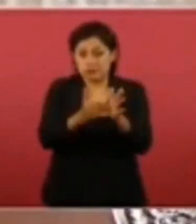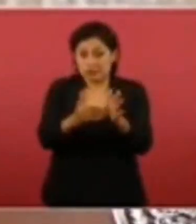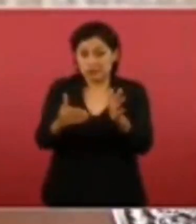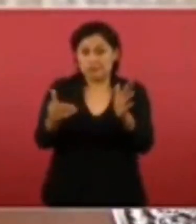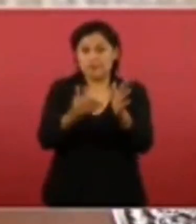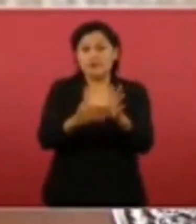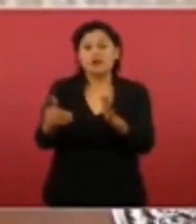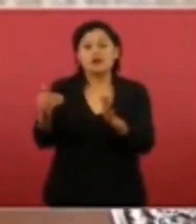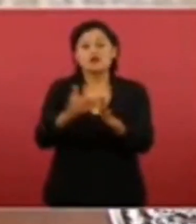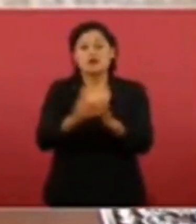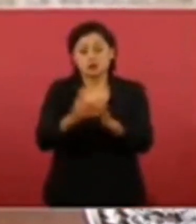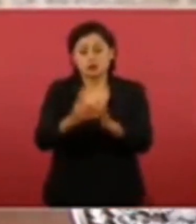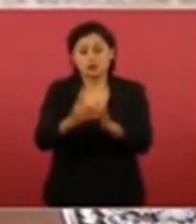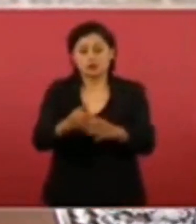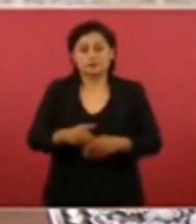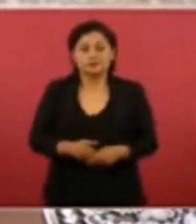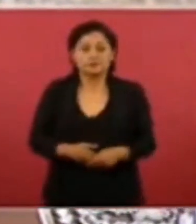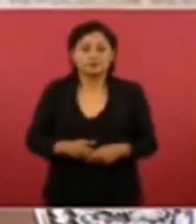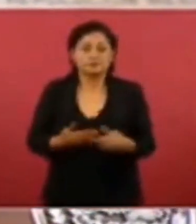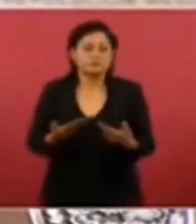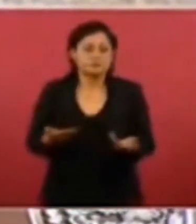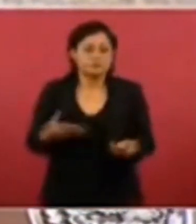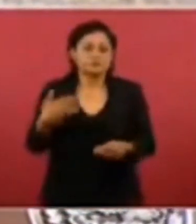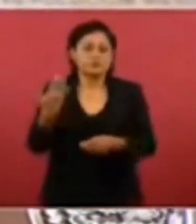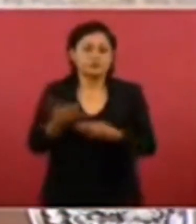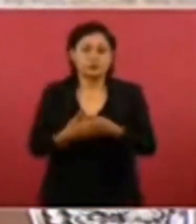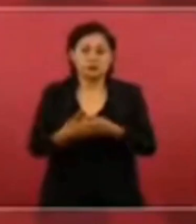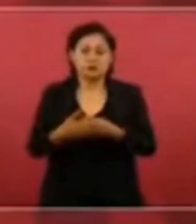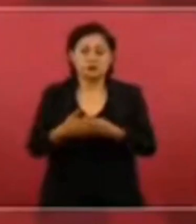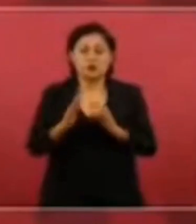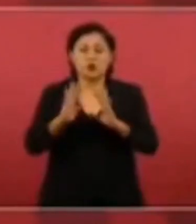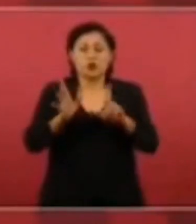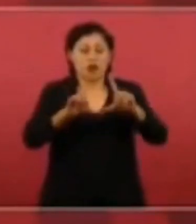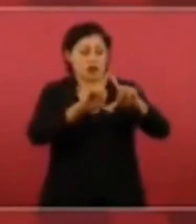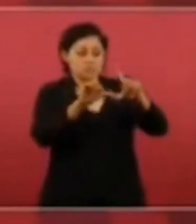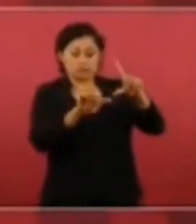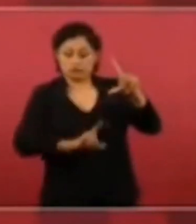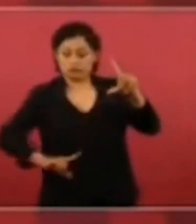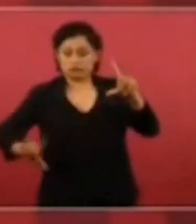Cuando se tengan todas las sucursales del Banco Nacional.